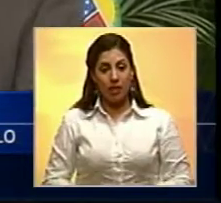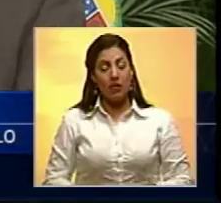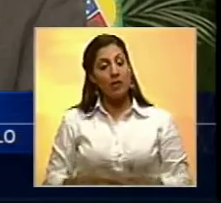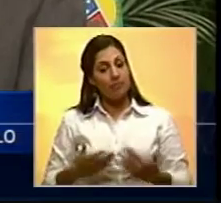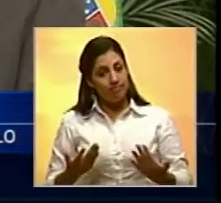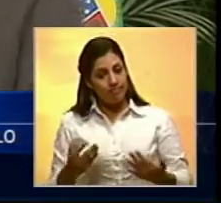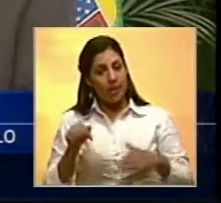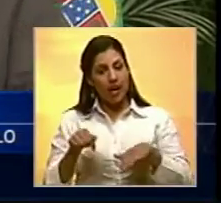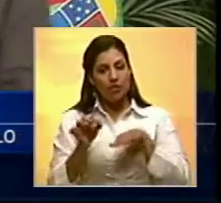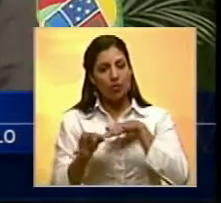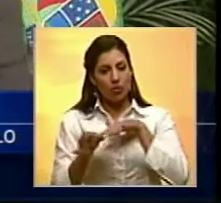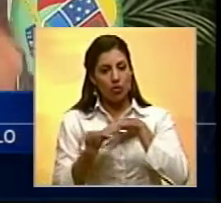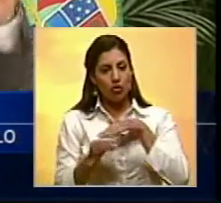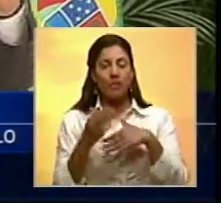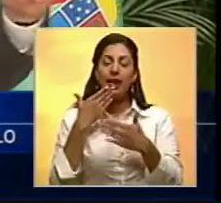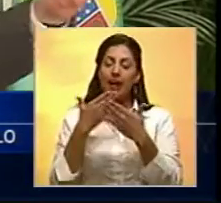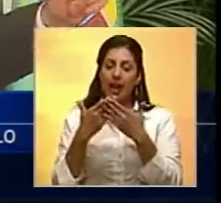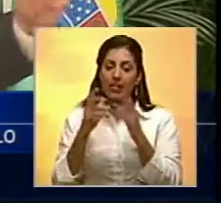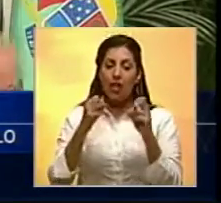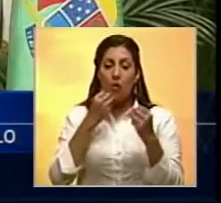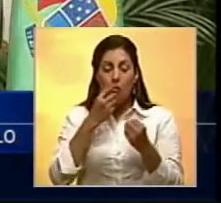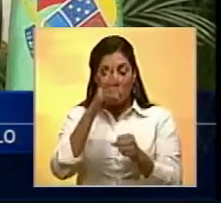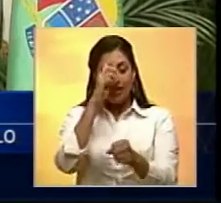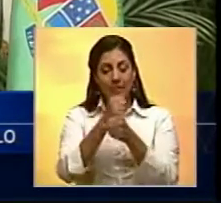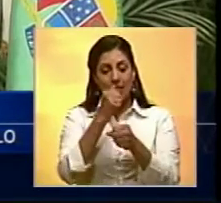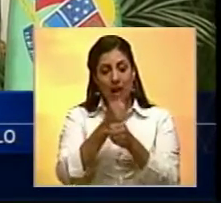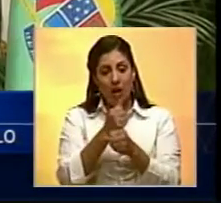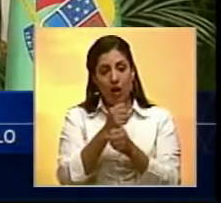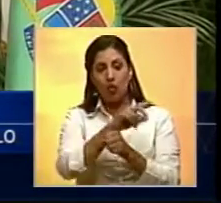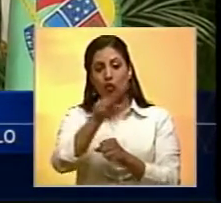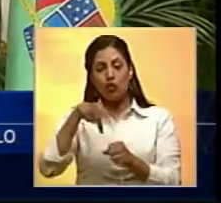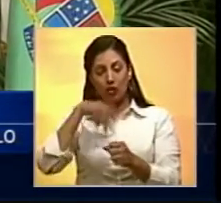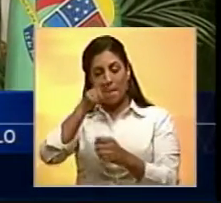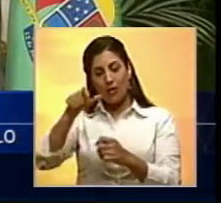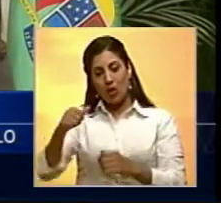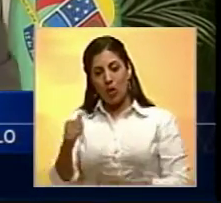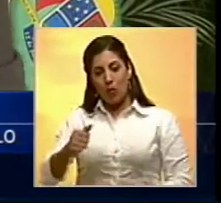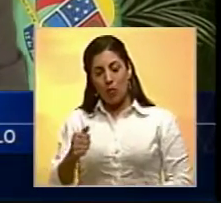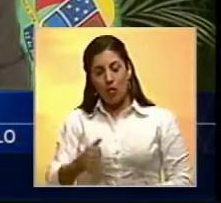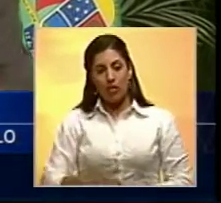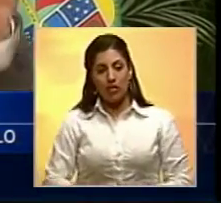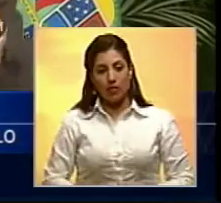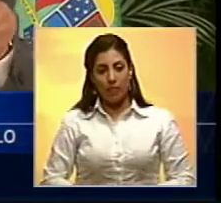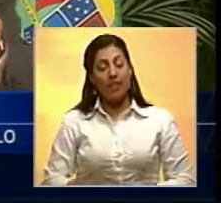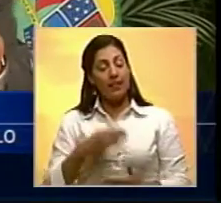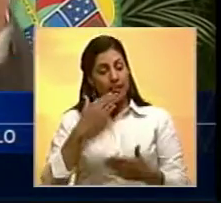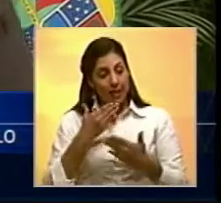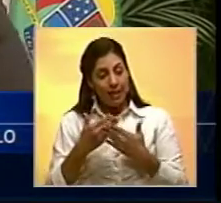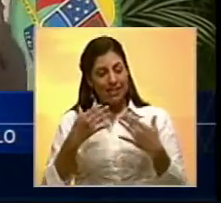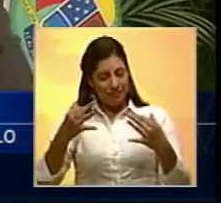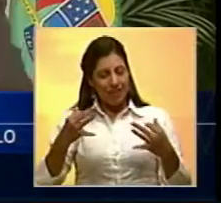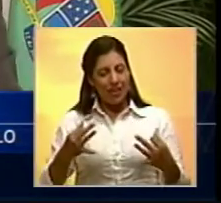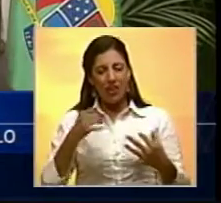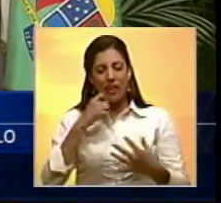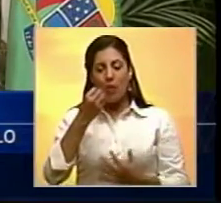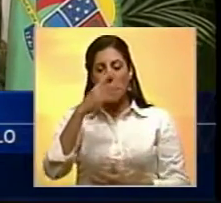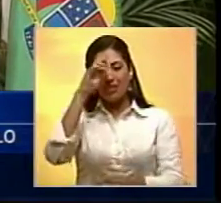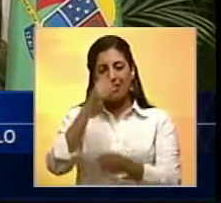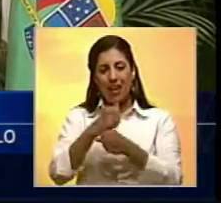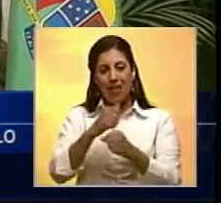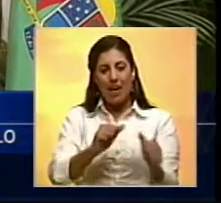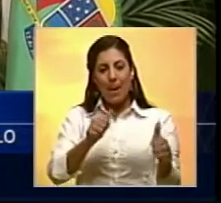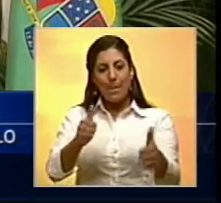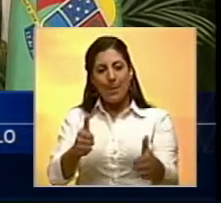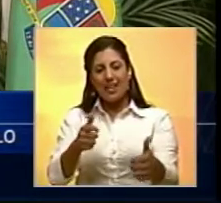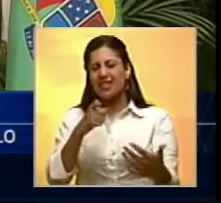Este municipio, gracias al buen trabajo de nuestros funcionarios policiales, gracias, estoy seguro, al buen trabajo que van a empezar